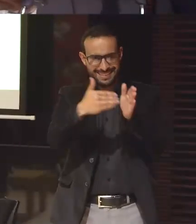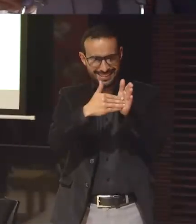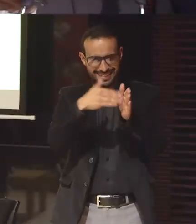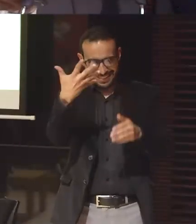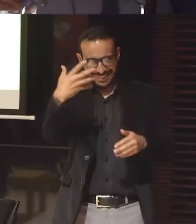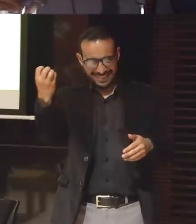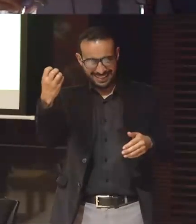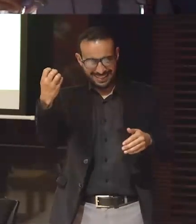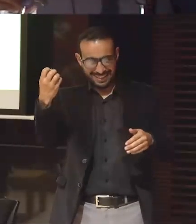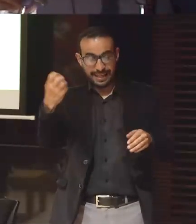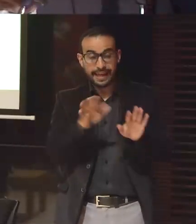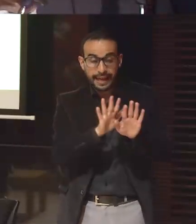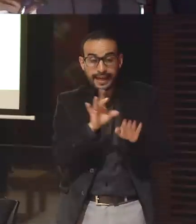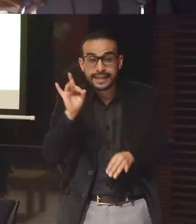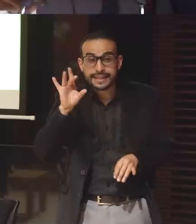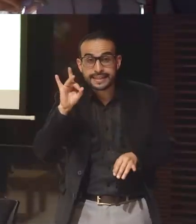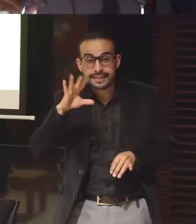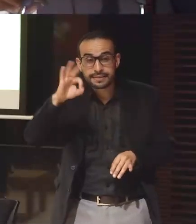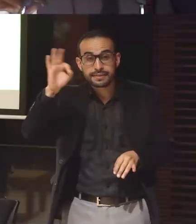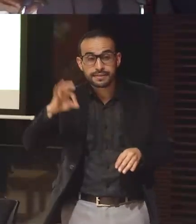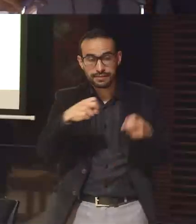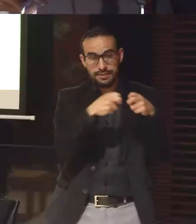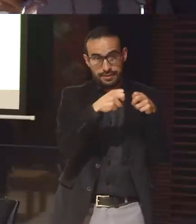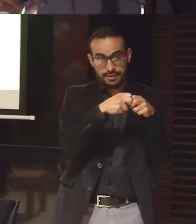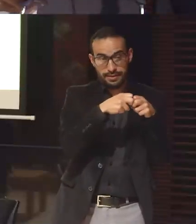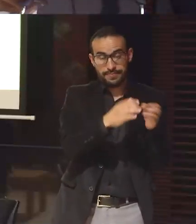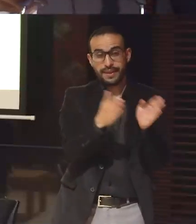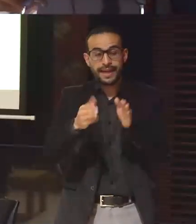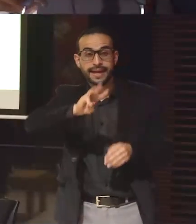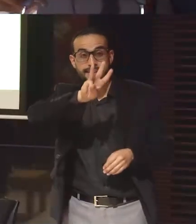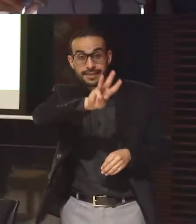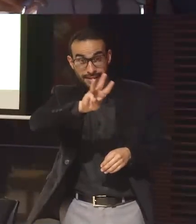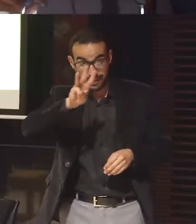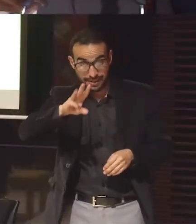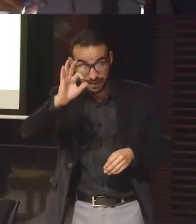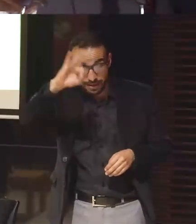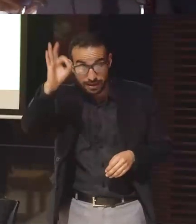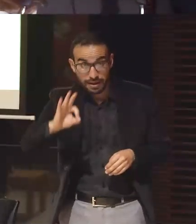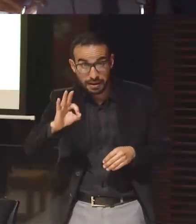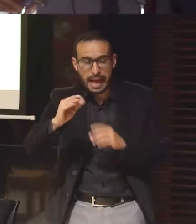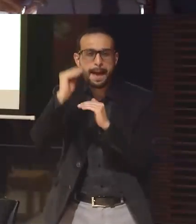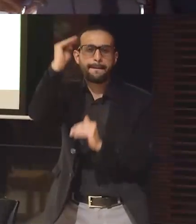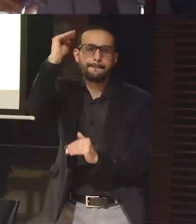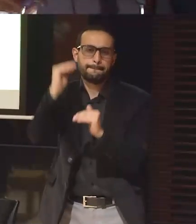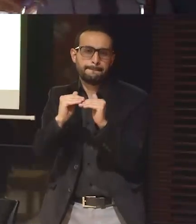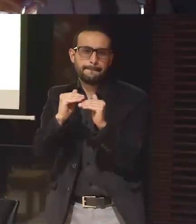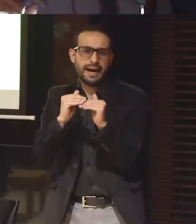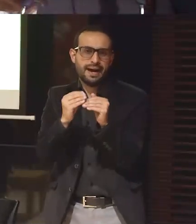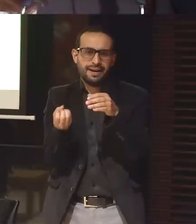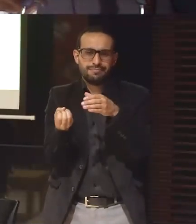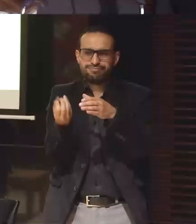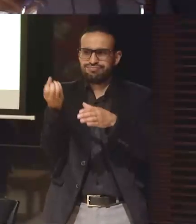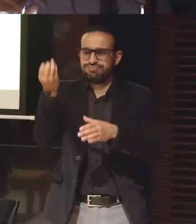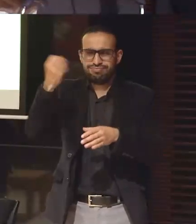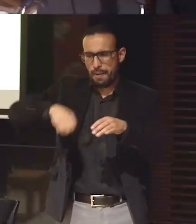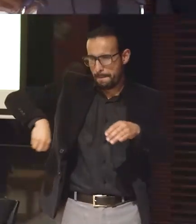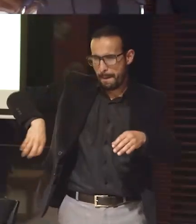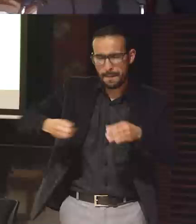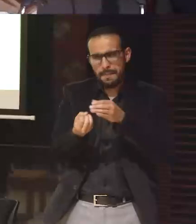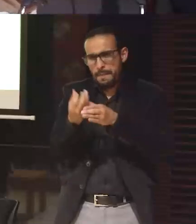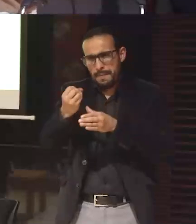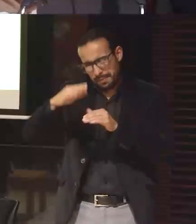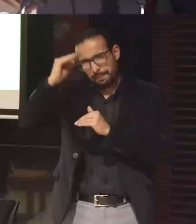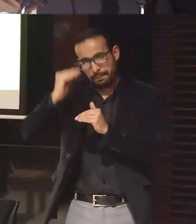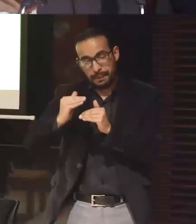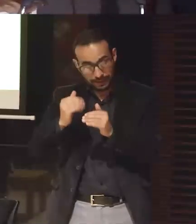15% son eléctricos y el 33% tienen bajas emisiones. Lo segundo, respecto de ese tema